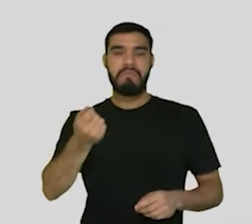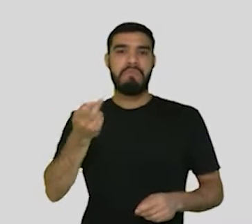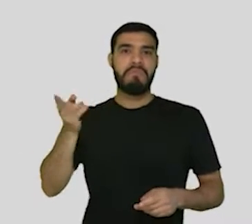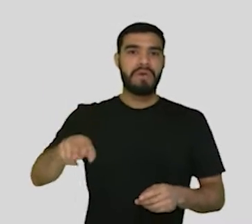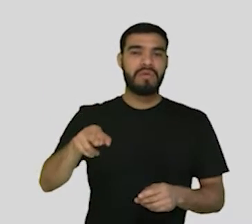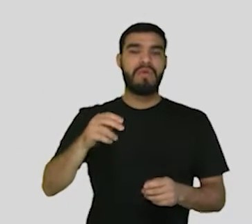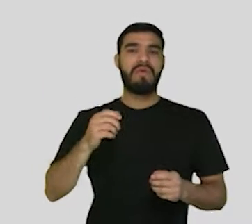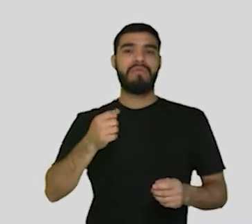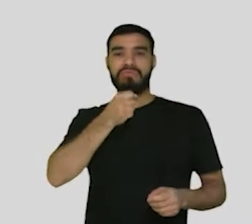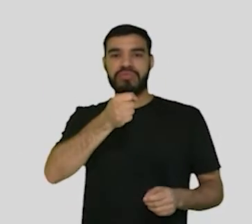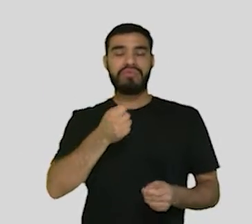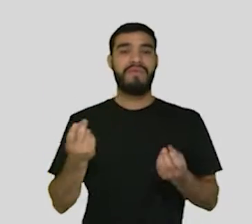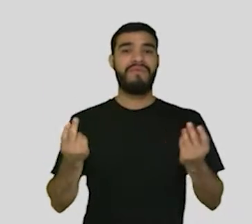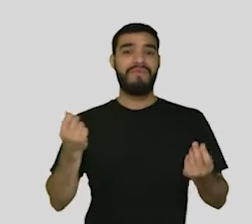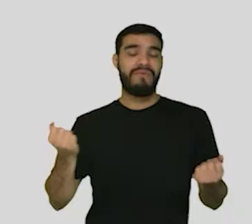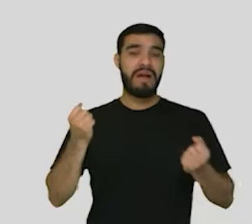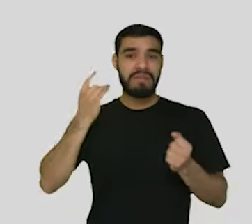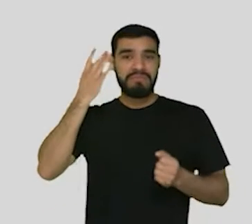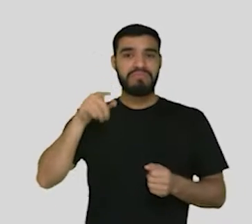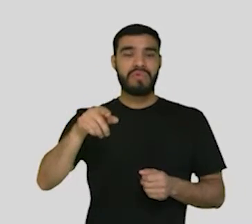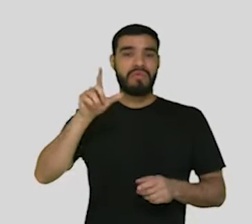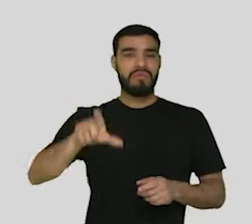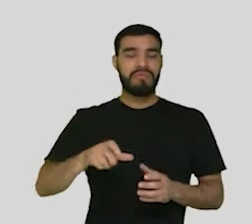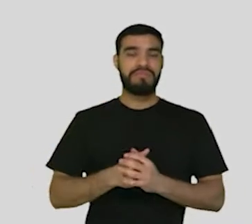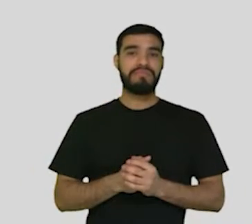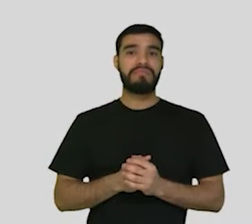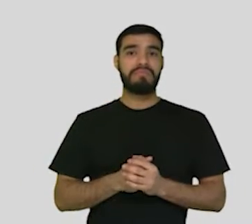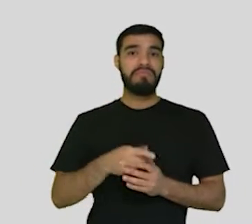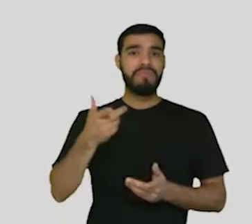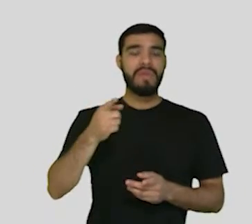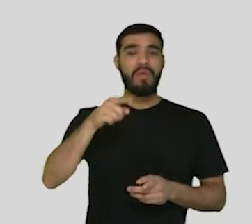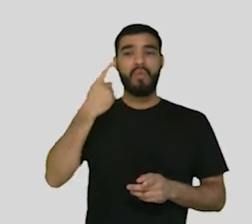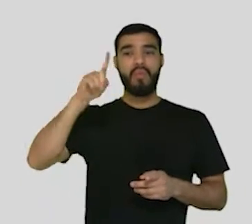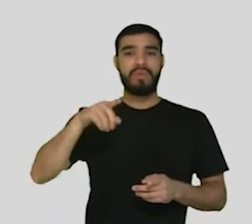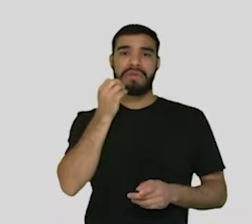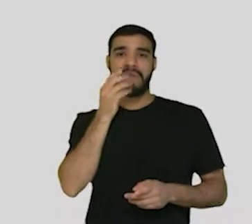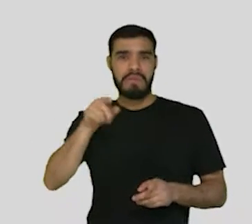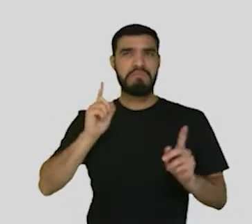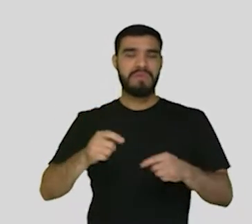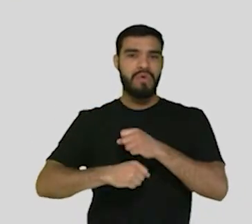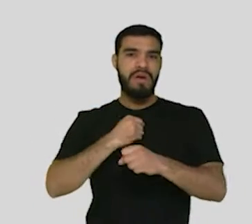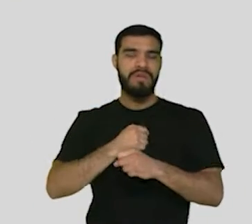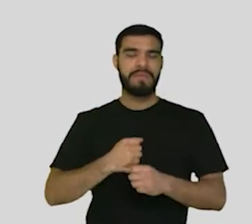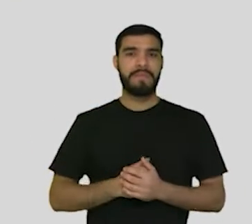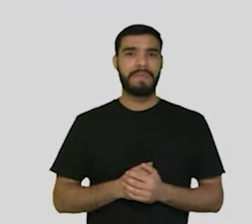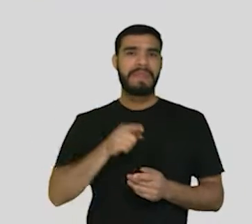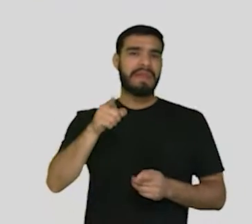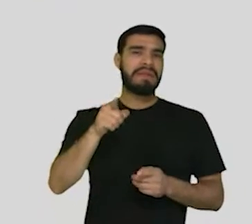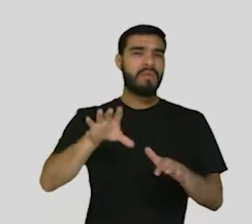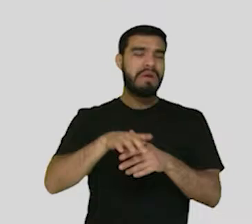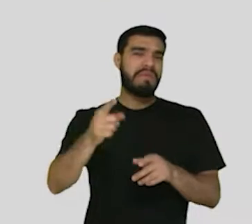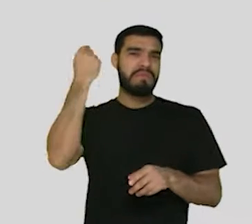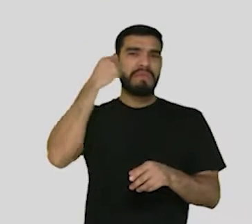y bailarín Bernardo. Oyu Cajagüere, supuestamente, peteín tapizá, caray Aranda. Upeva